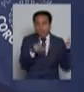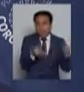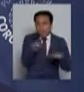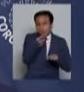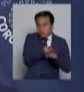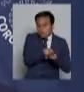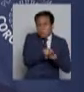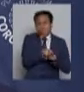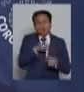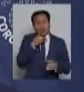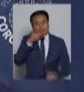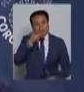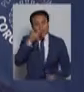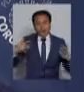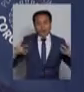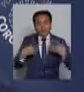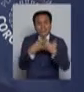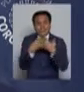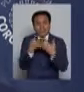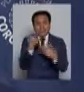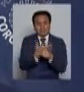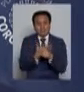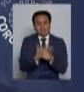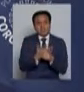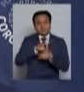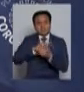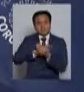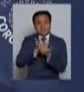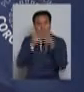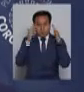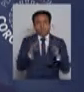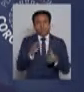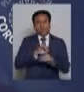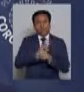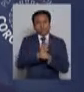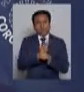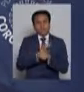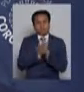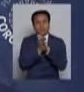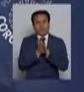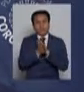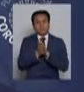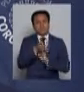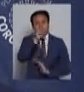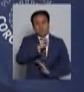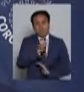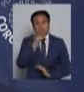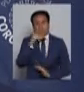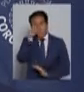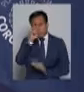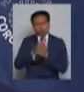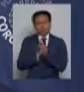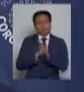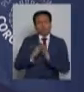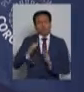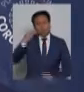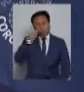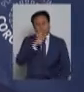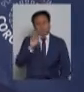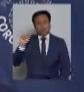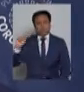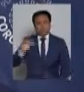digo que estamos hablando de una red integrada de salud para el COVID que incluye todas las clínicas privadas, todos los hospitales, las Fuerzas Armadas, todo